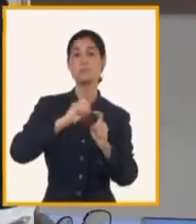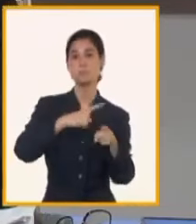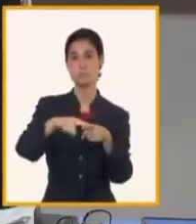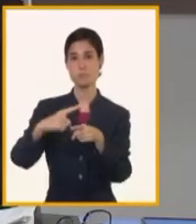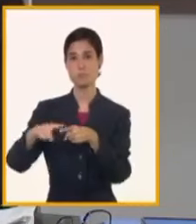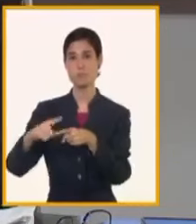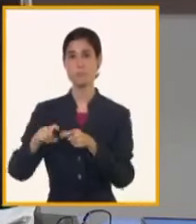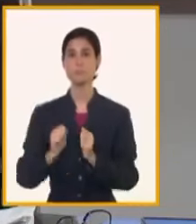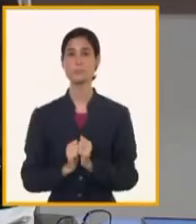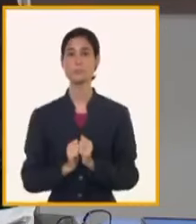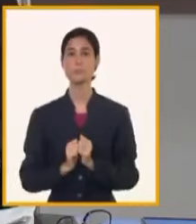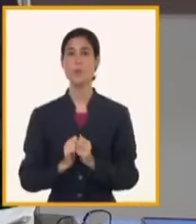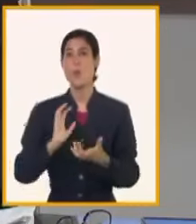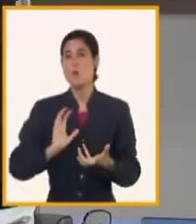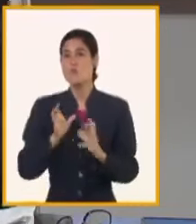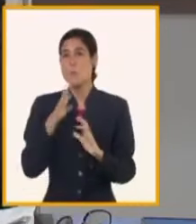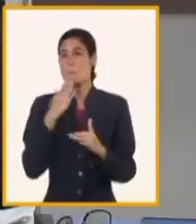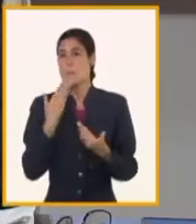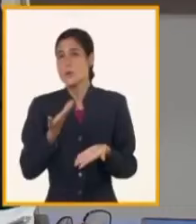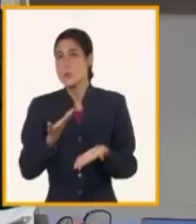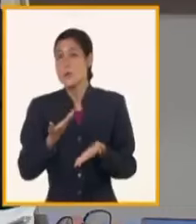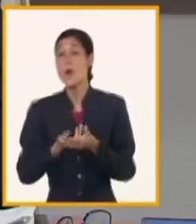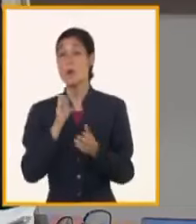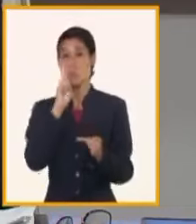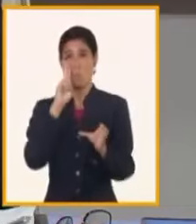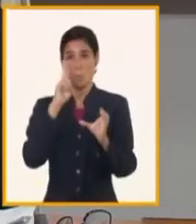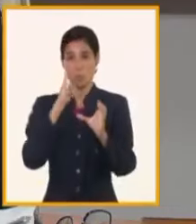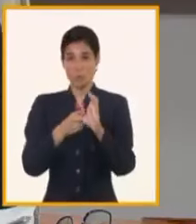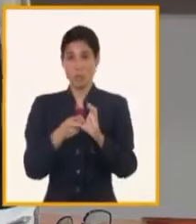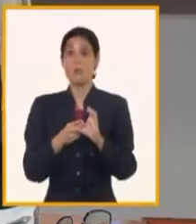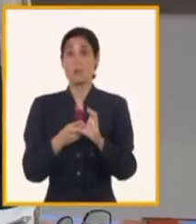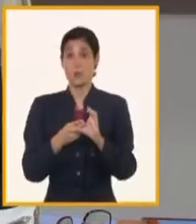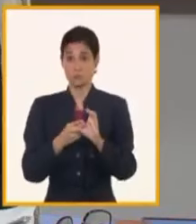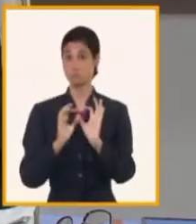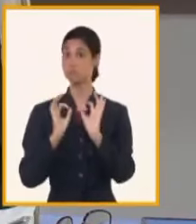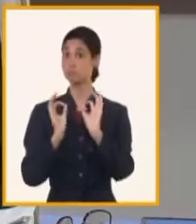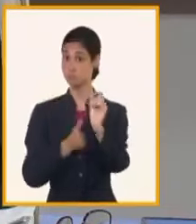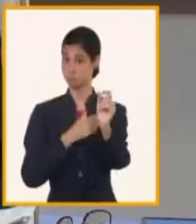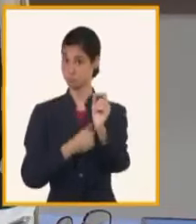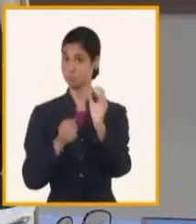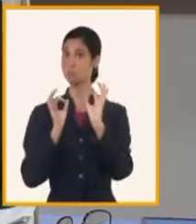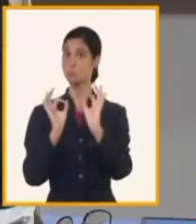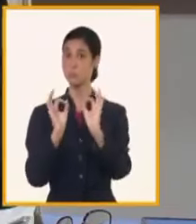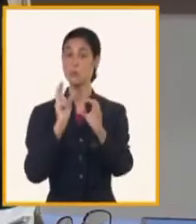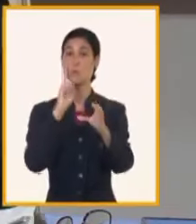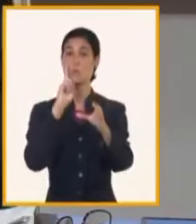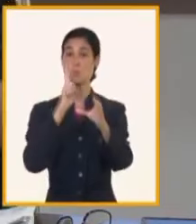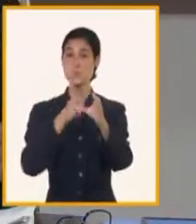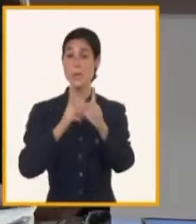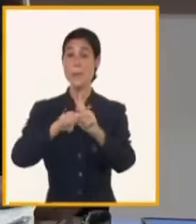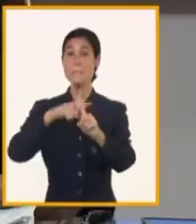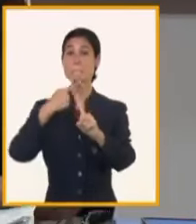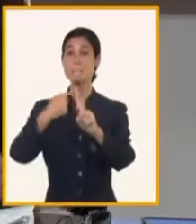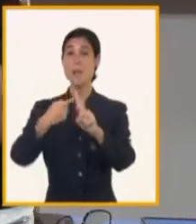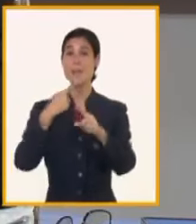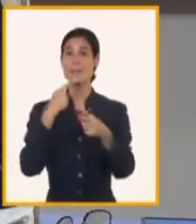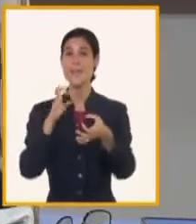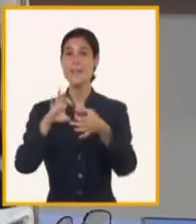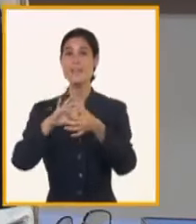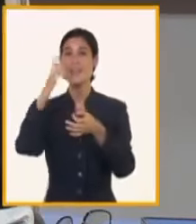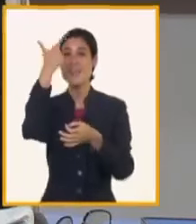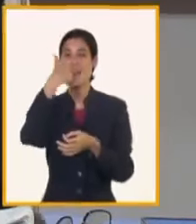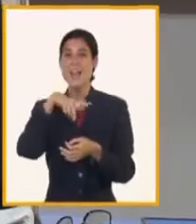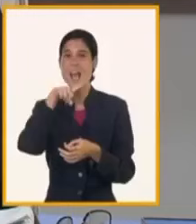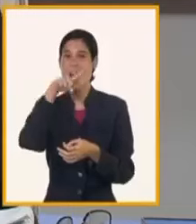consumen combustible cubano El crudo que se produce aquí en Cuba en el gas consume el gas de Los Pozos